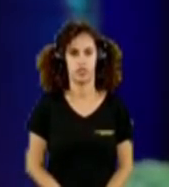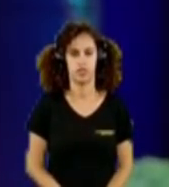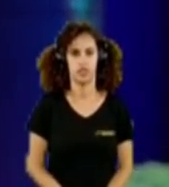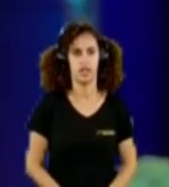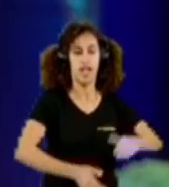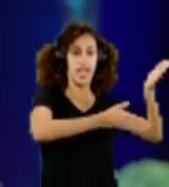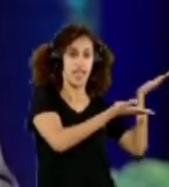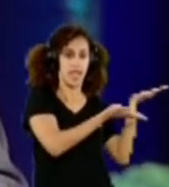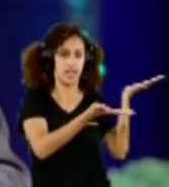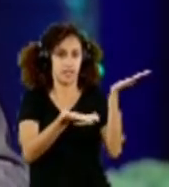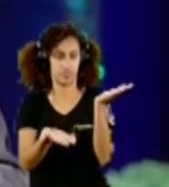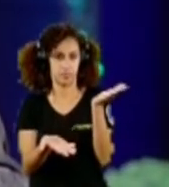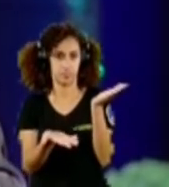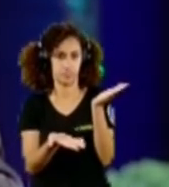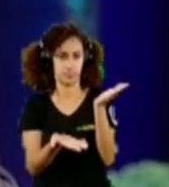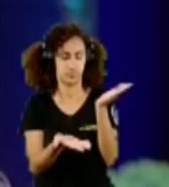Recibimos